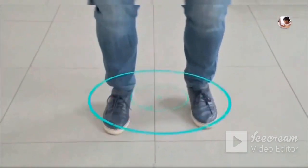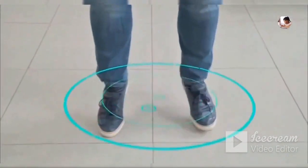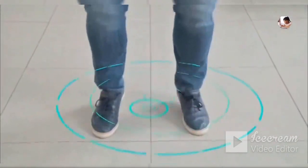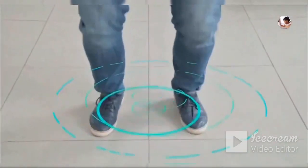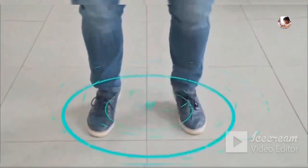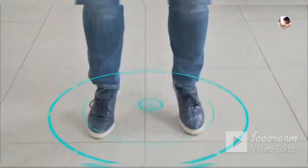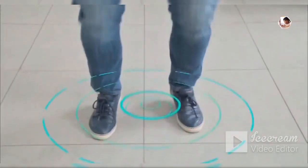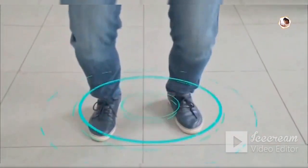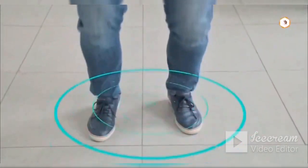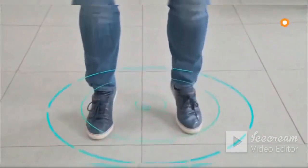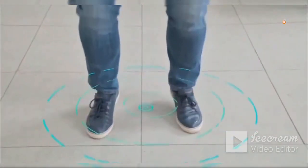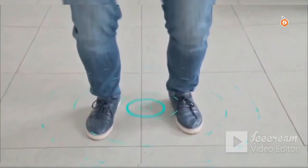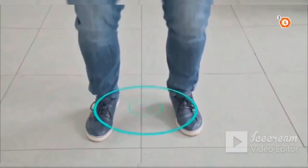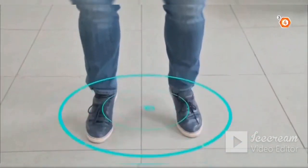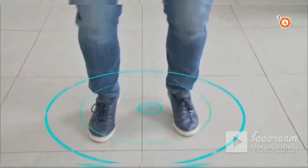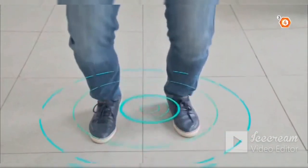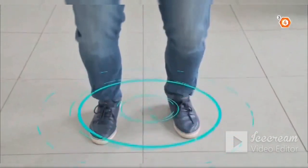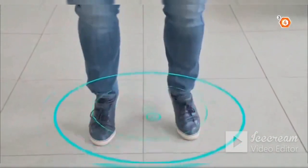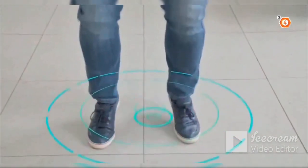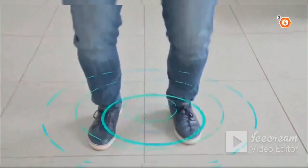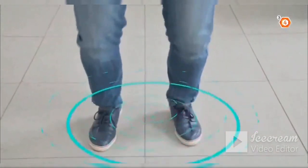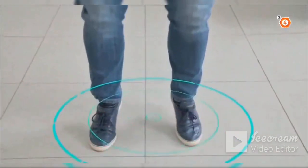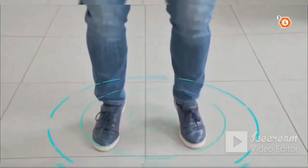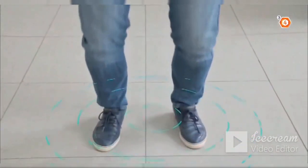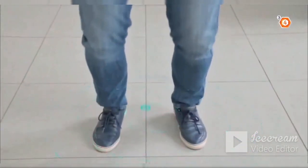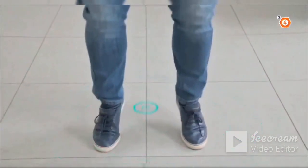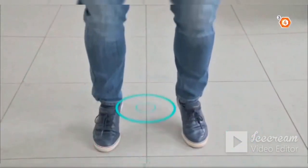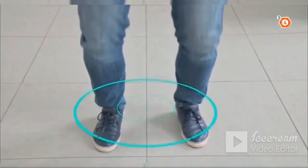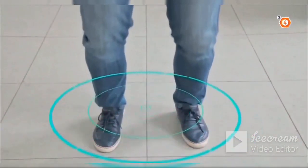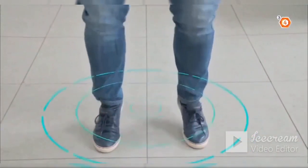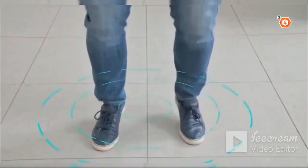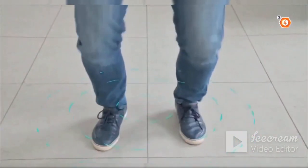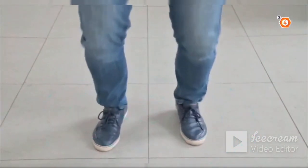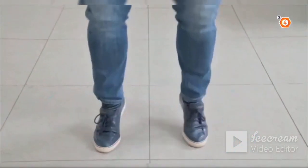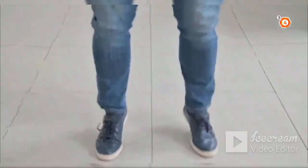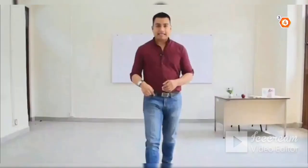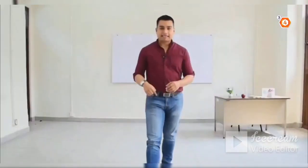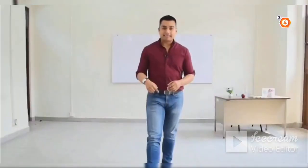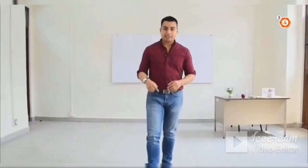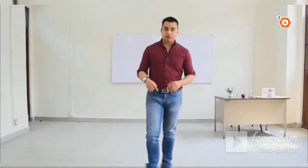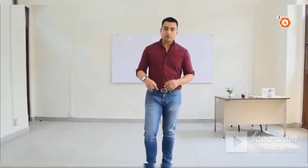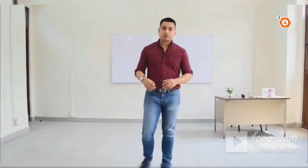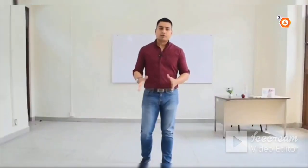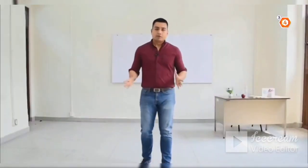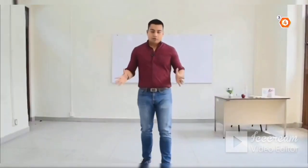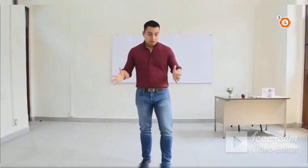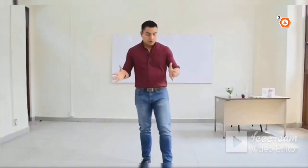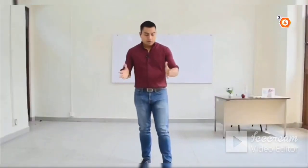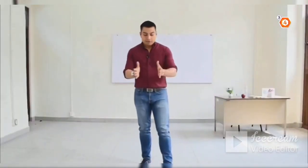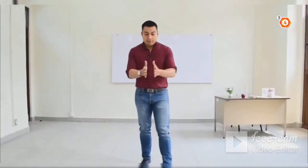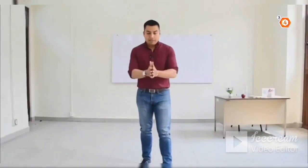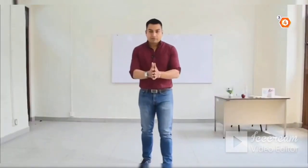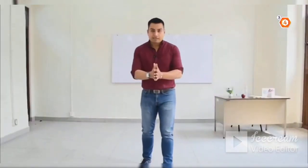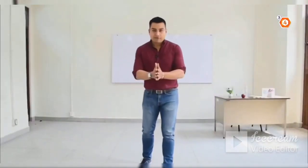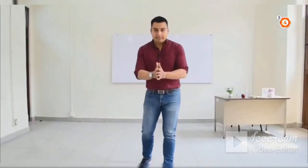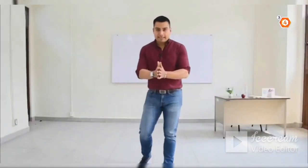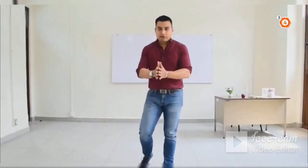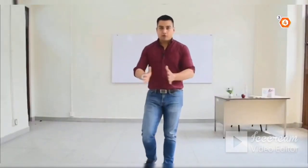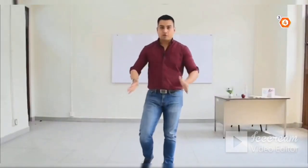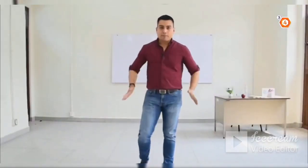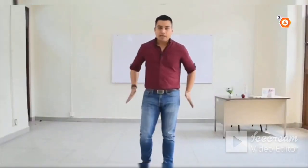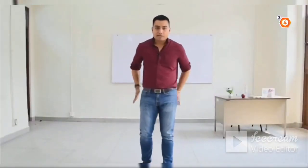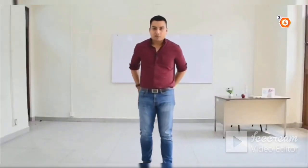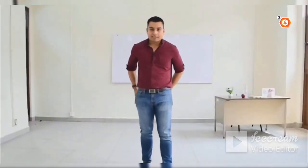Sin dejar de saltar. Muy bien. Ahora vamos a combinar este ejercicio, los aplausos